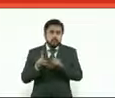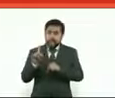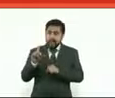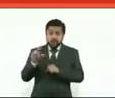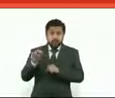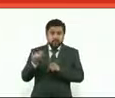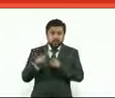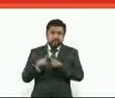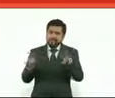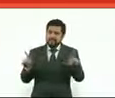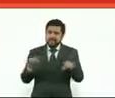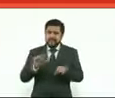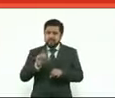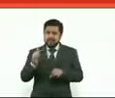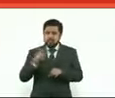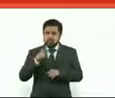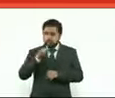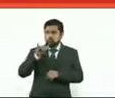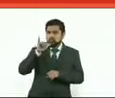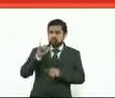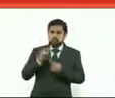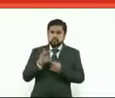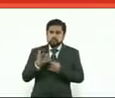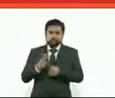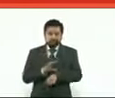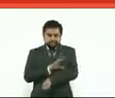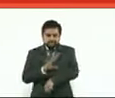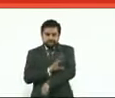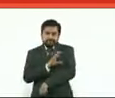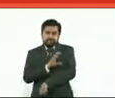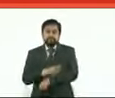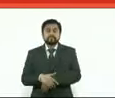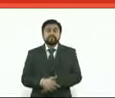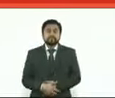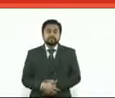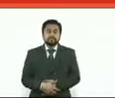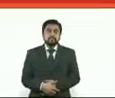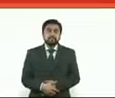Y este es, si no me equivoco, Rubén Darío.